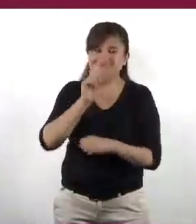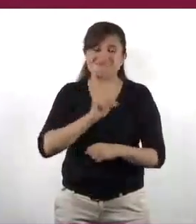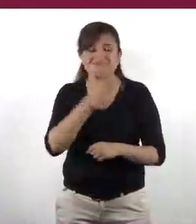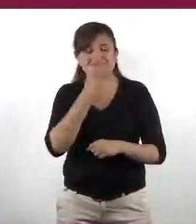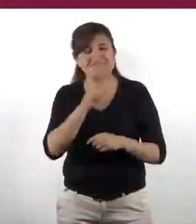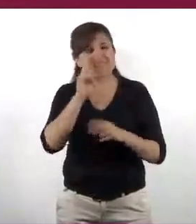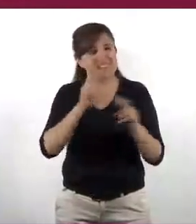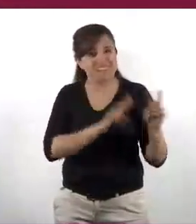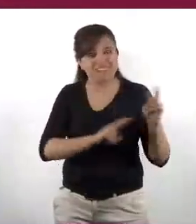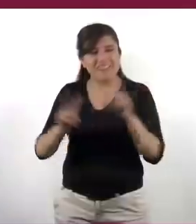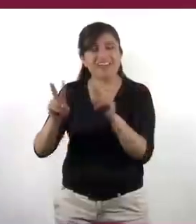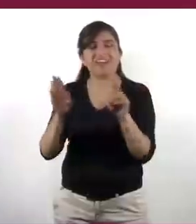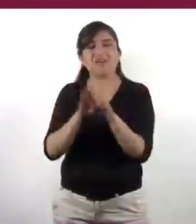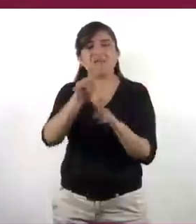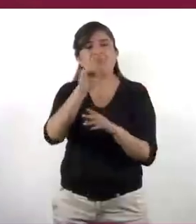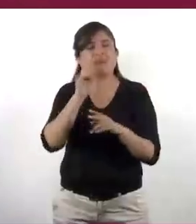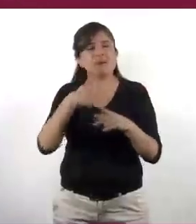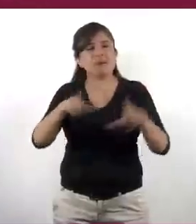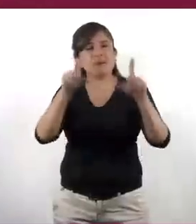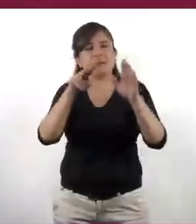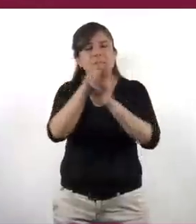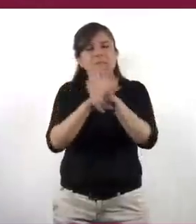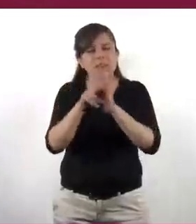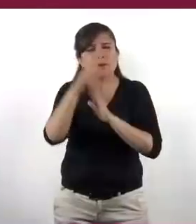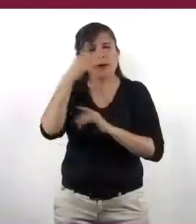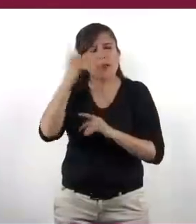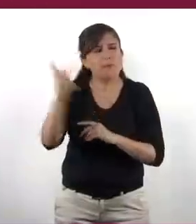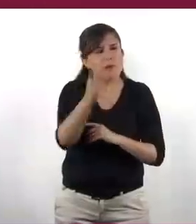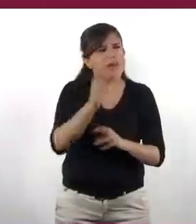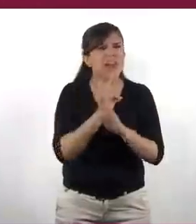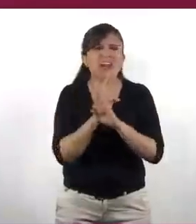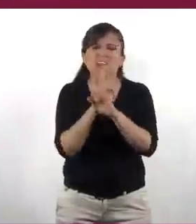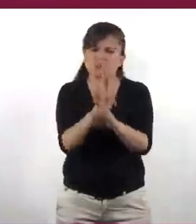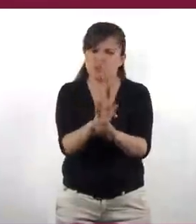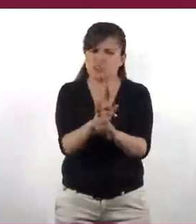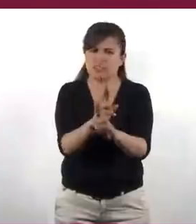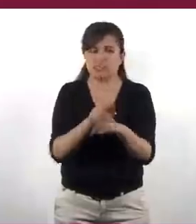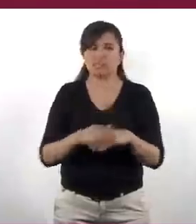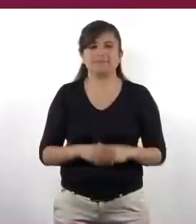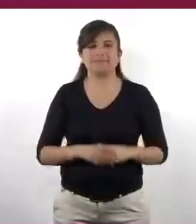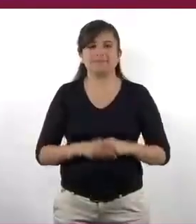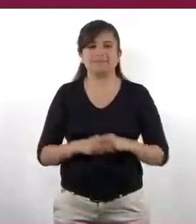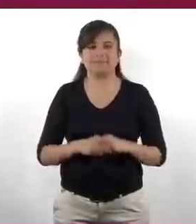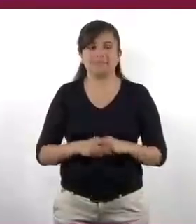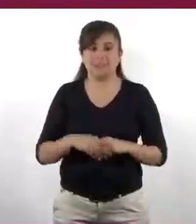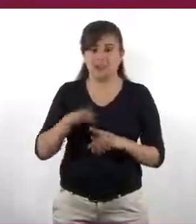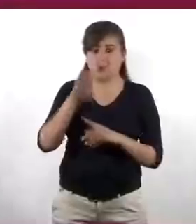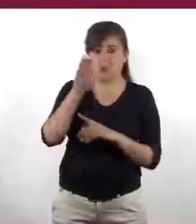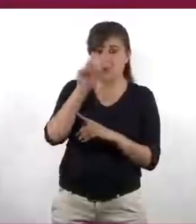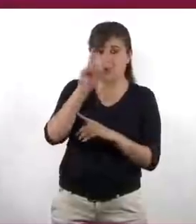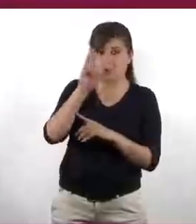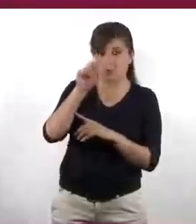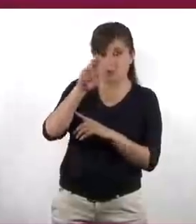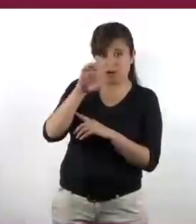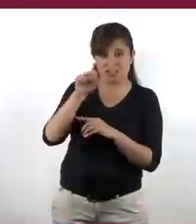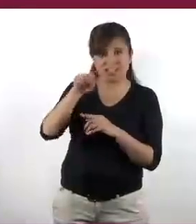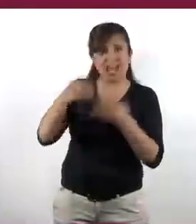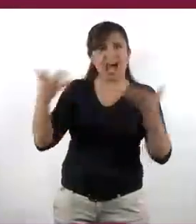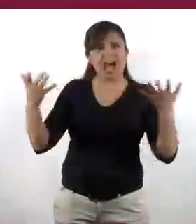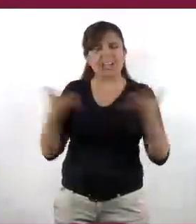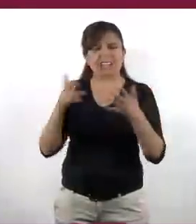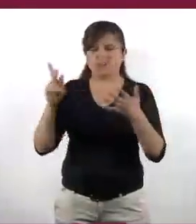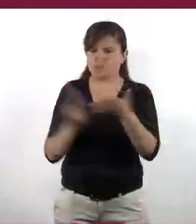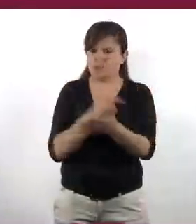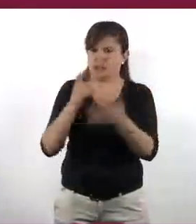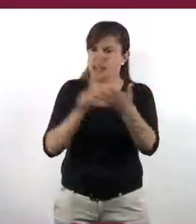siguiente segmento audiovisual para responder esta pregunta. Los Borbones llevaron a cabo una